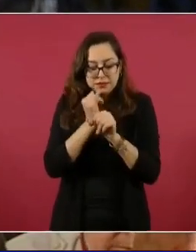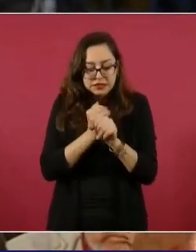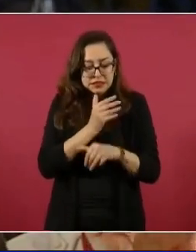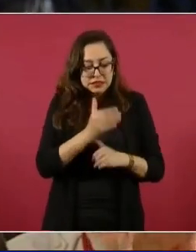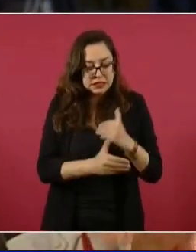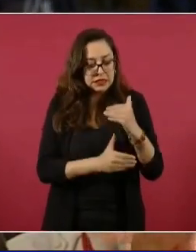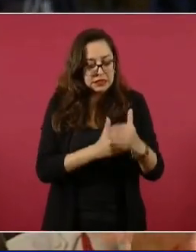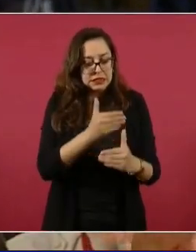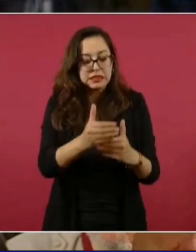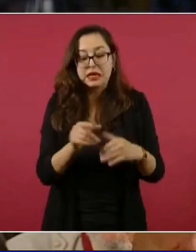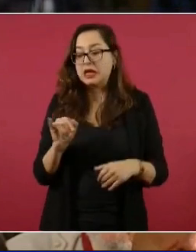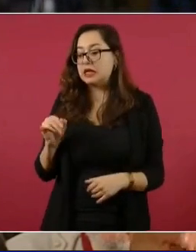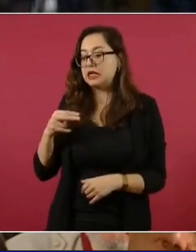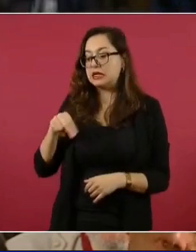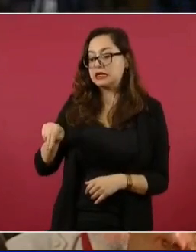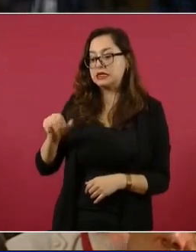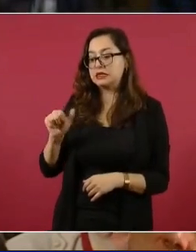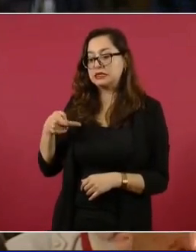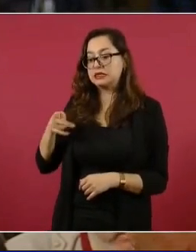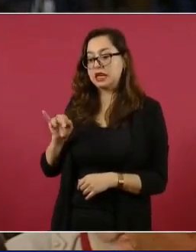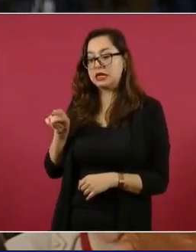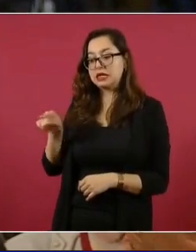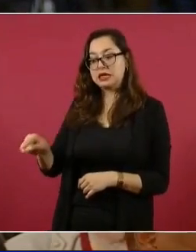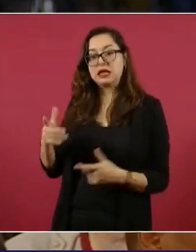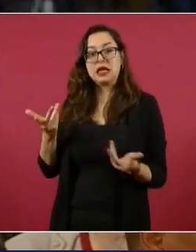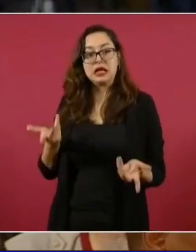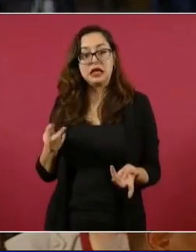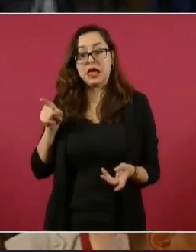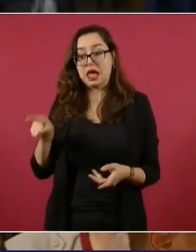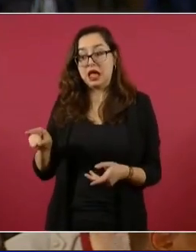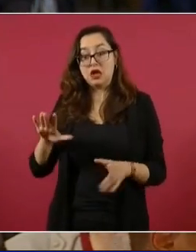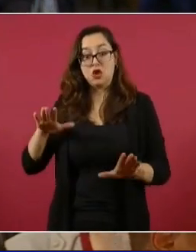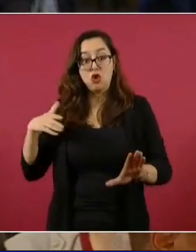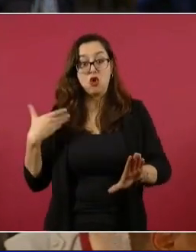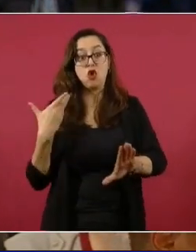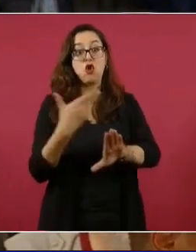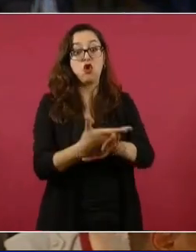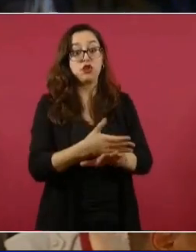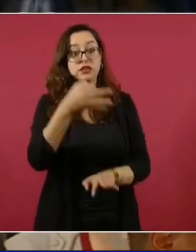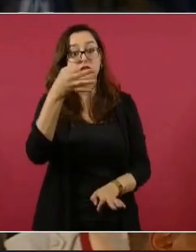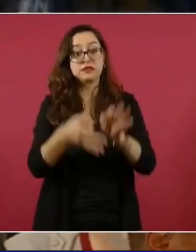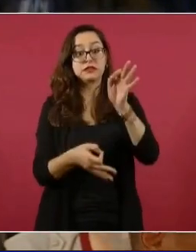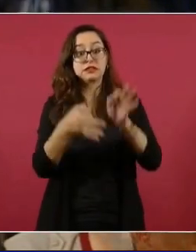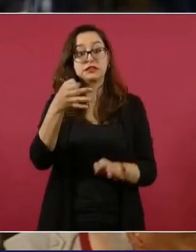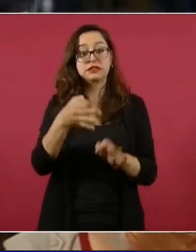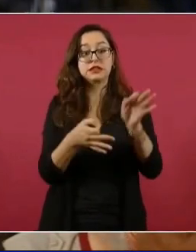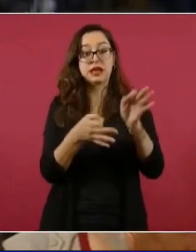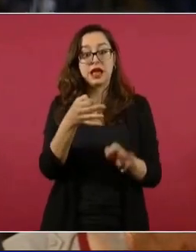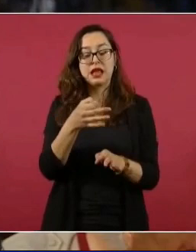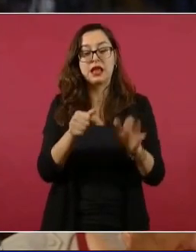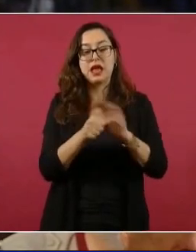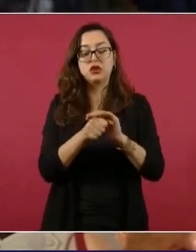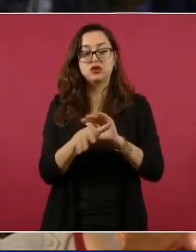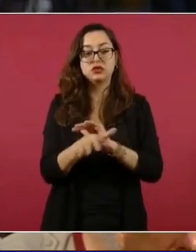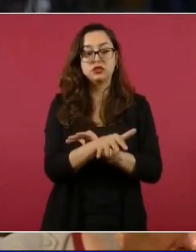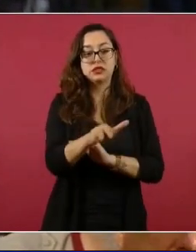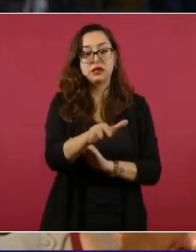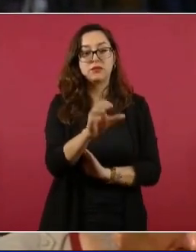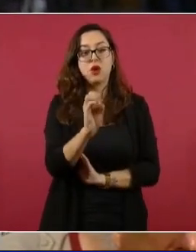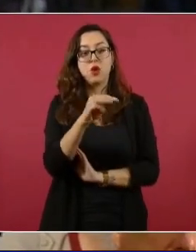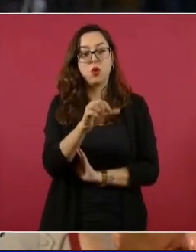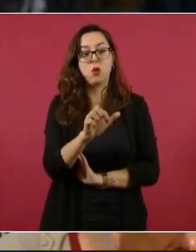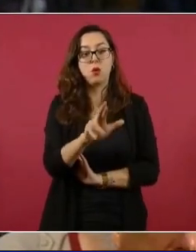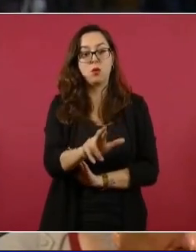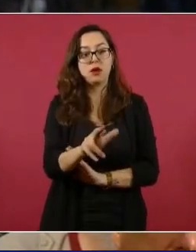investigaciones, amenaza con demandar al exfiscal del caso Ayotzinapa, Omar Gómez Fierro, a quien señala